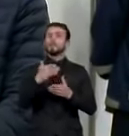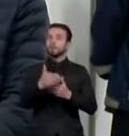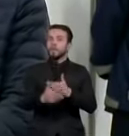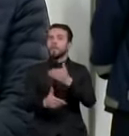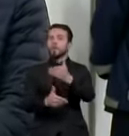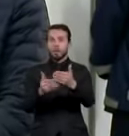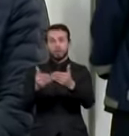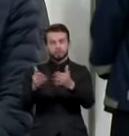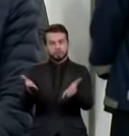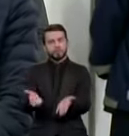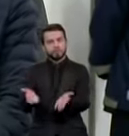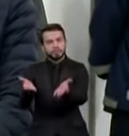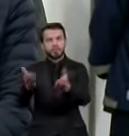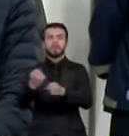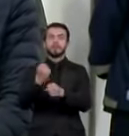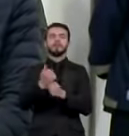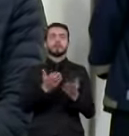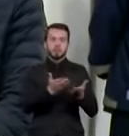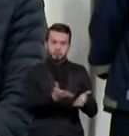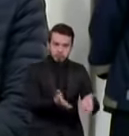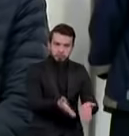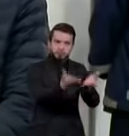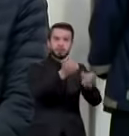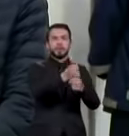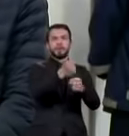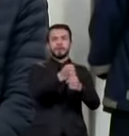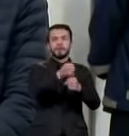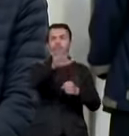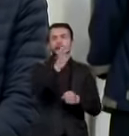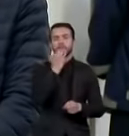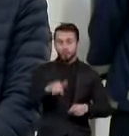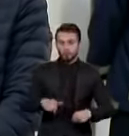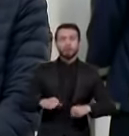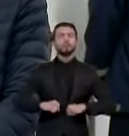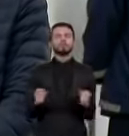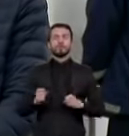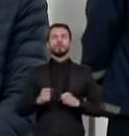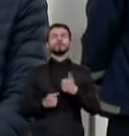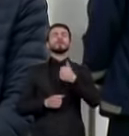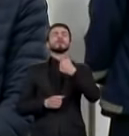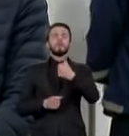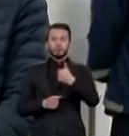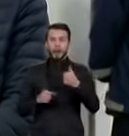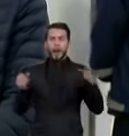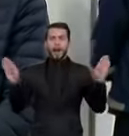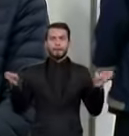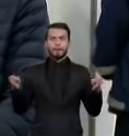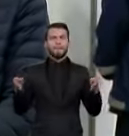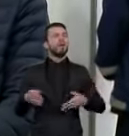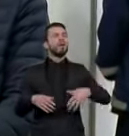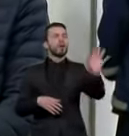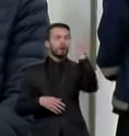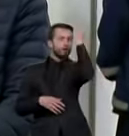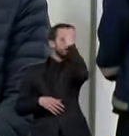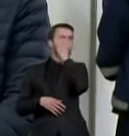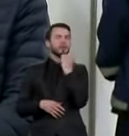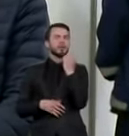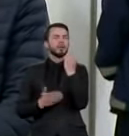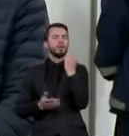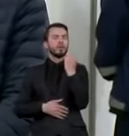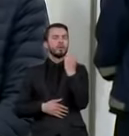con restringir actividades en Bogotá si se permiten en Soacha. Y el de Soacha sale y se viene para acá, o hacer lo propio,